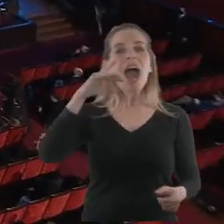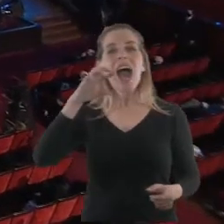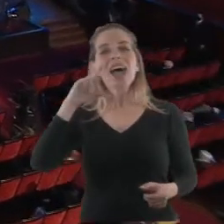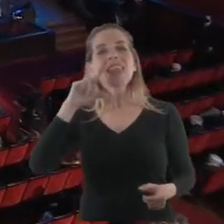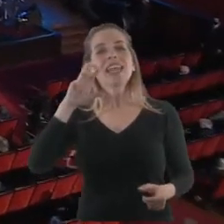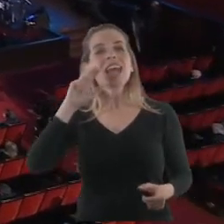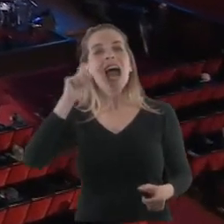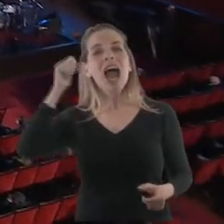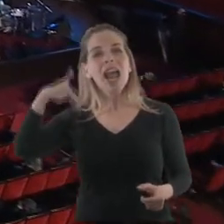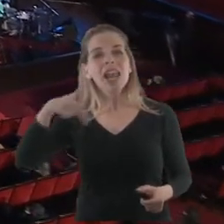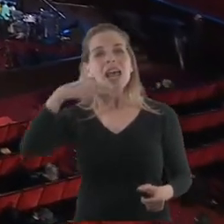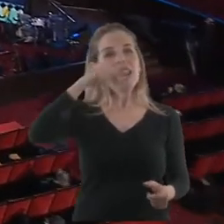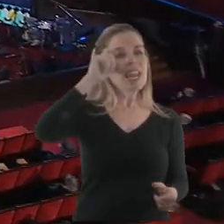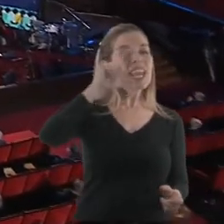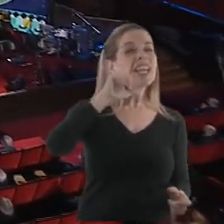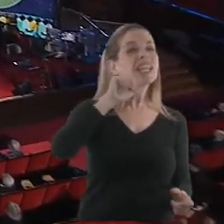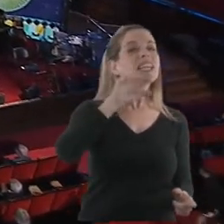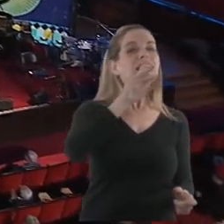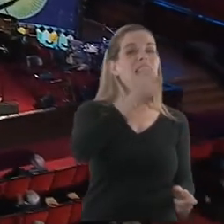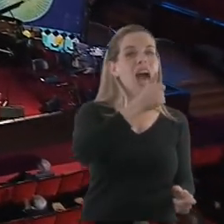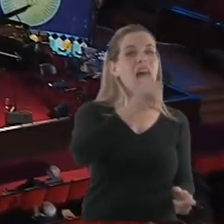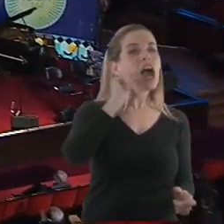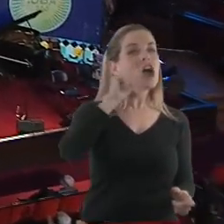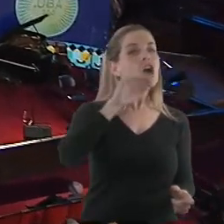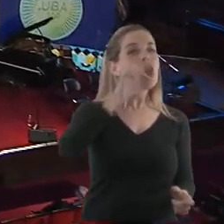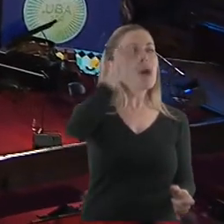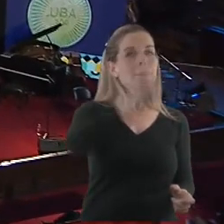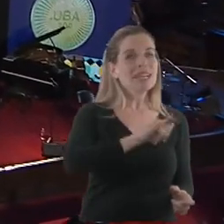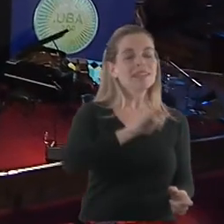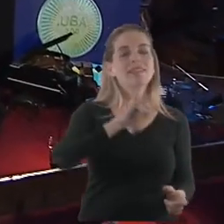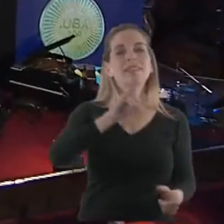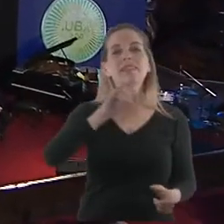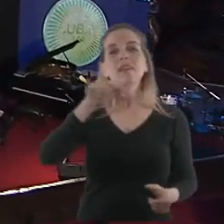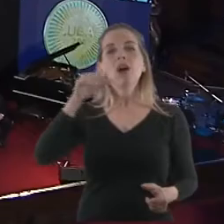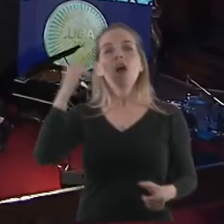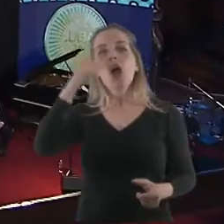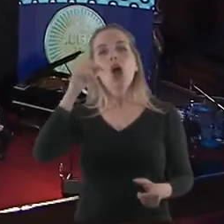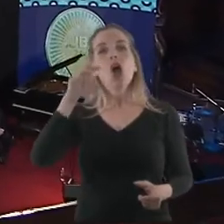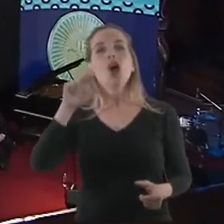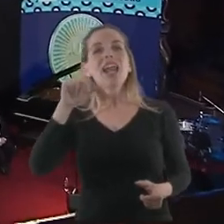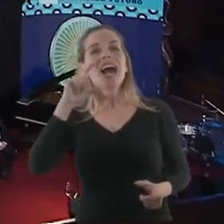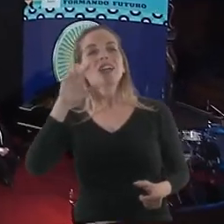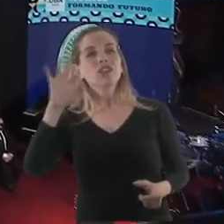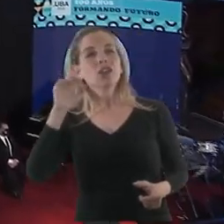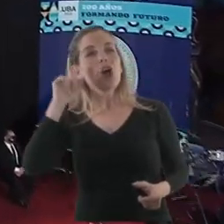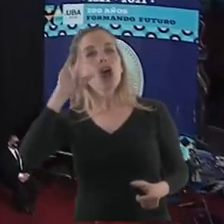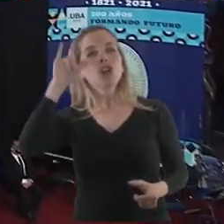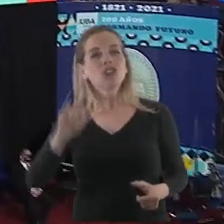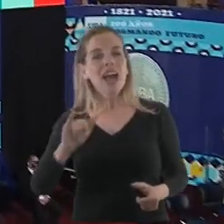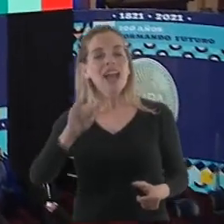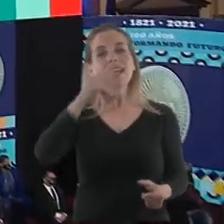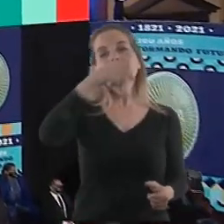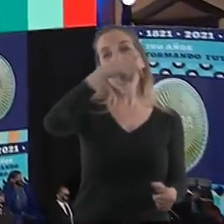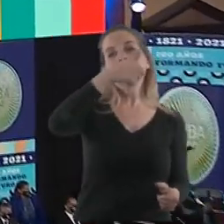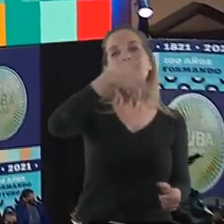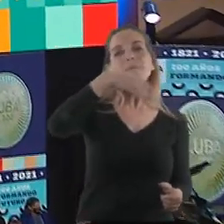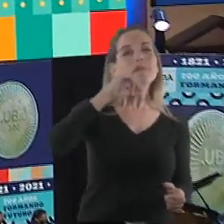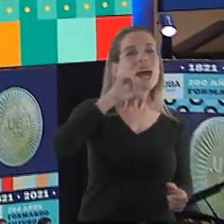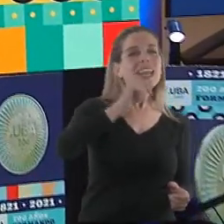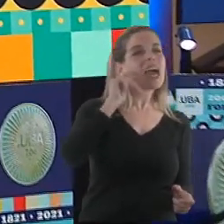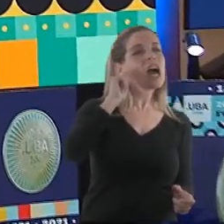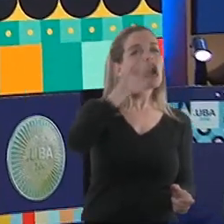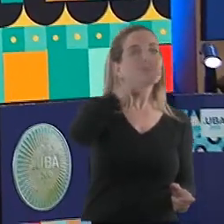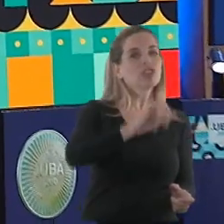Goldín, Nélida Gómez, Esteban González Vallerga, Horacio González, María de los Ángeles